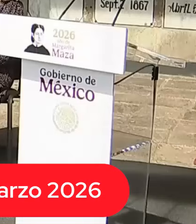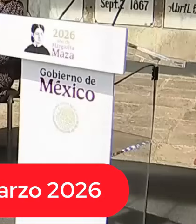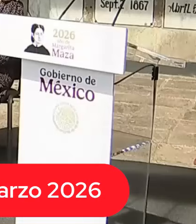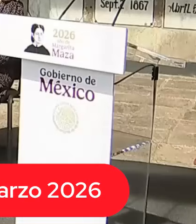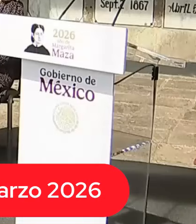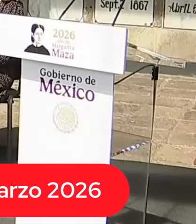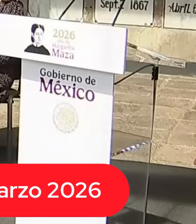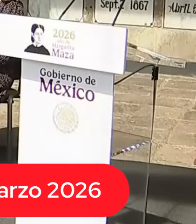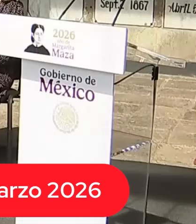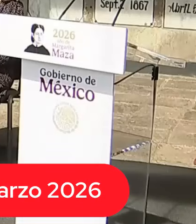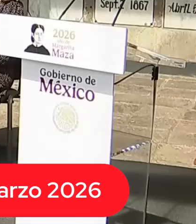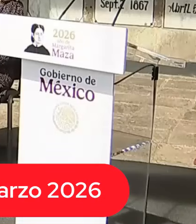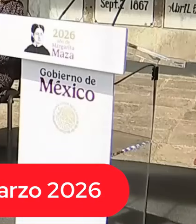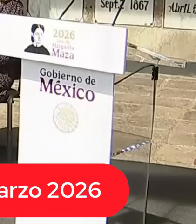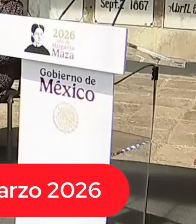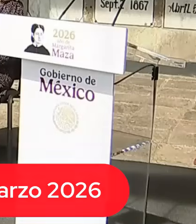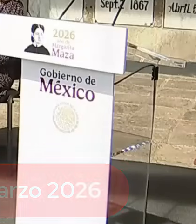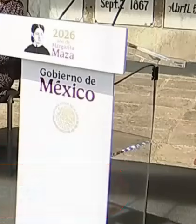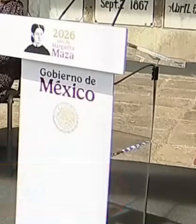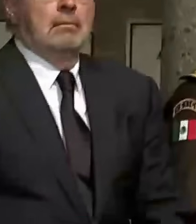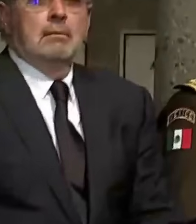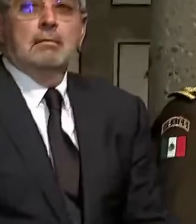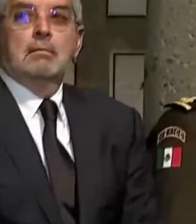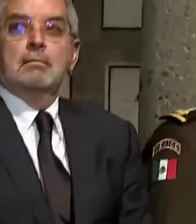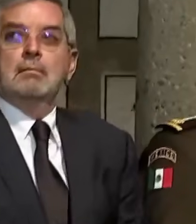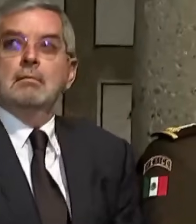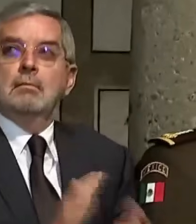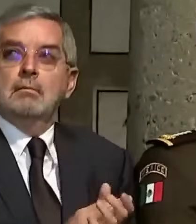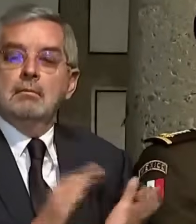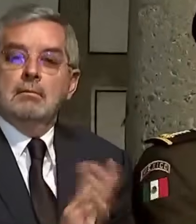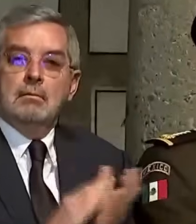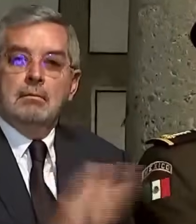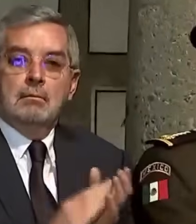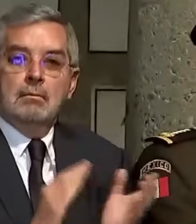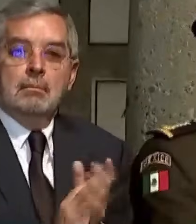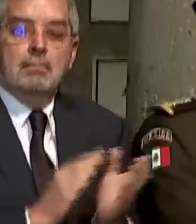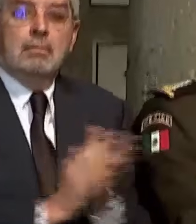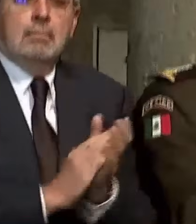Licenciada Claudia Curiel Di Casa, secretaria de Cultura.